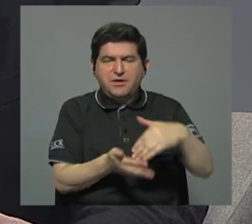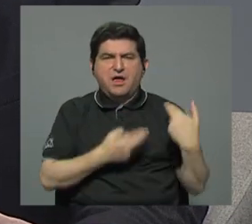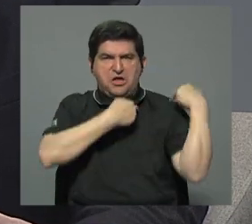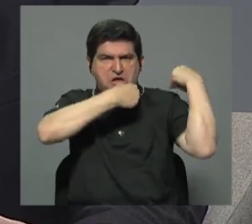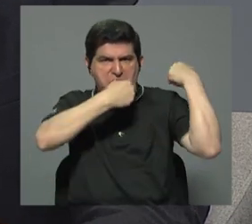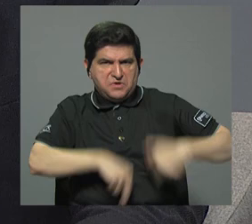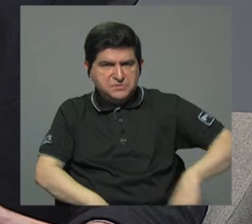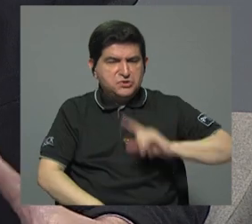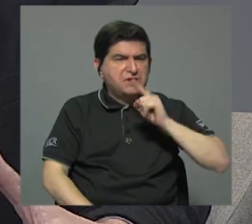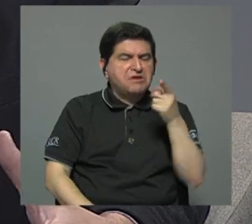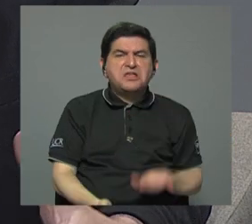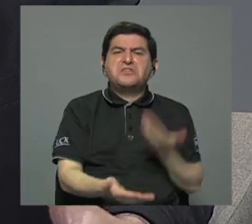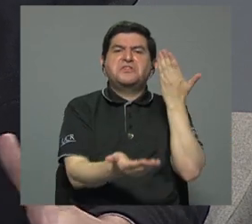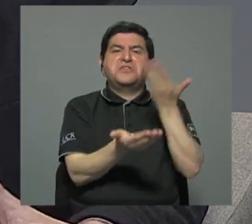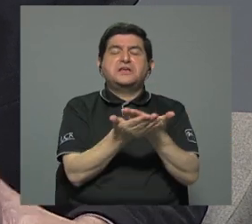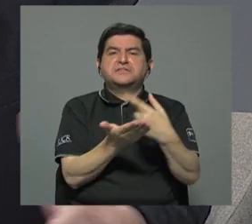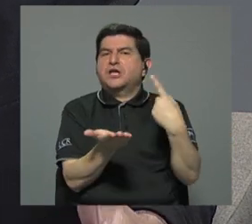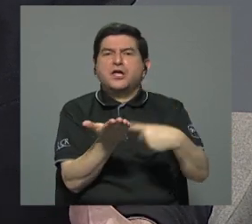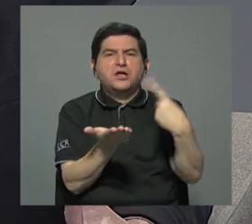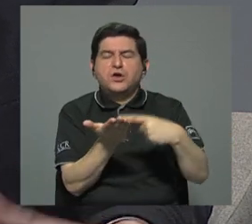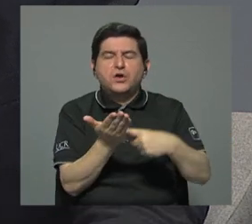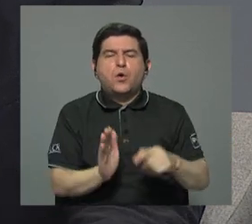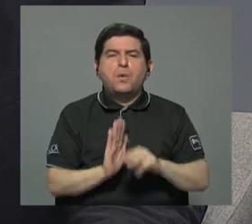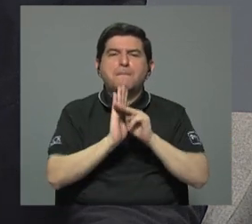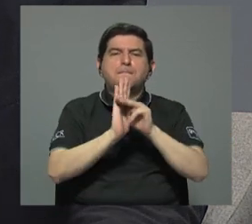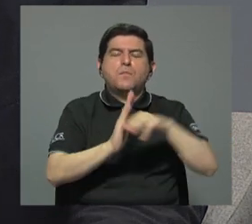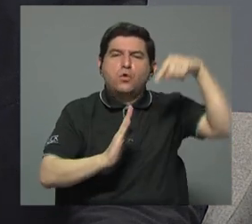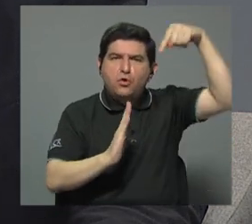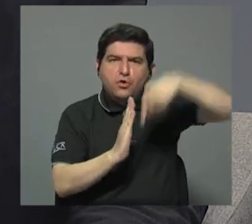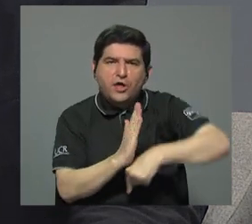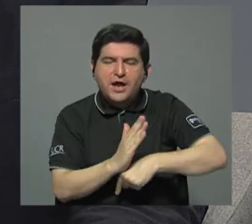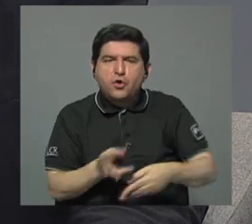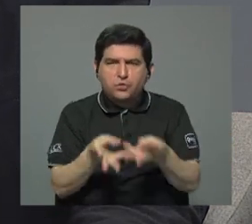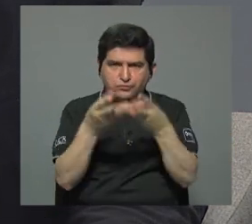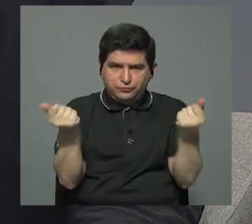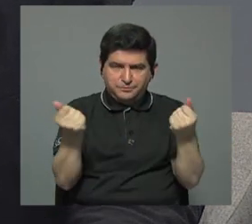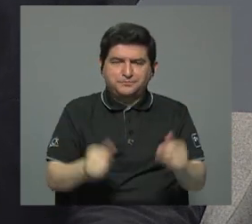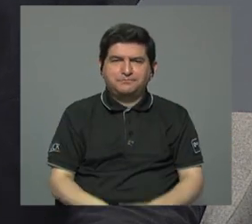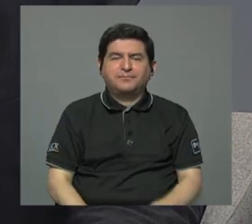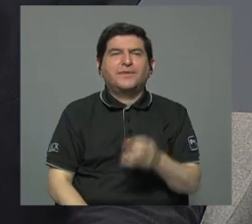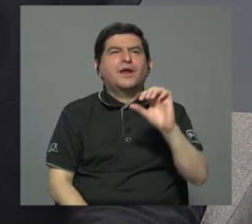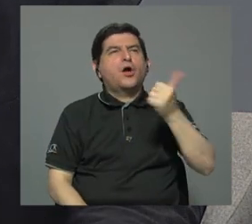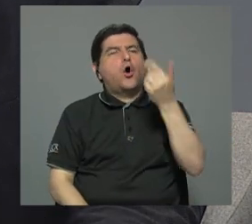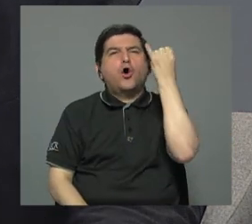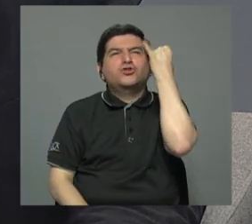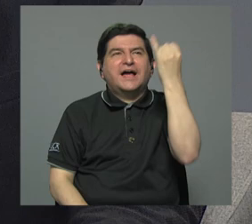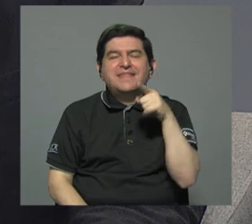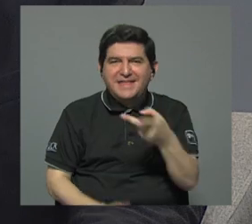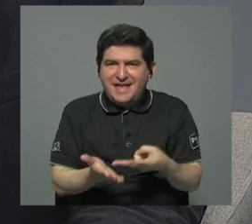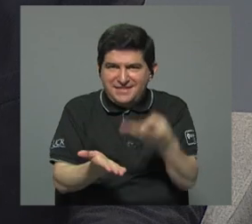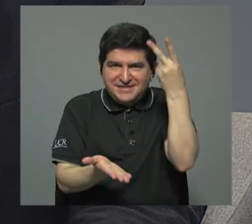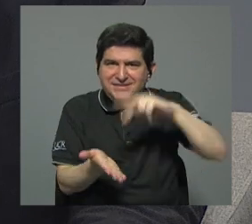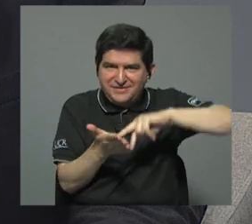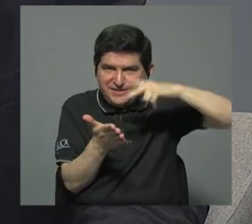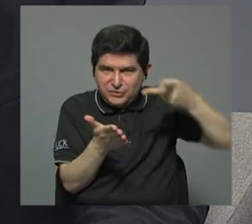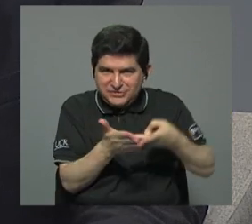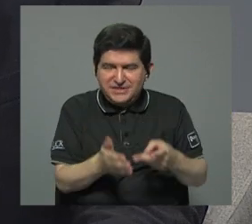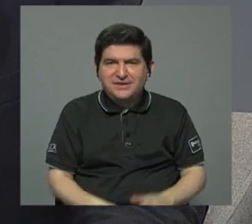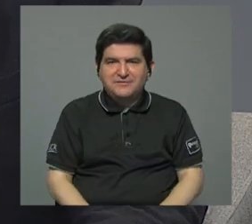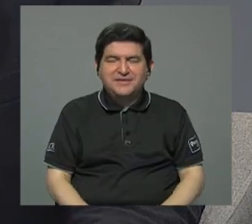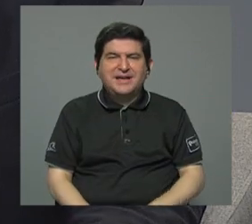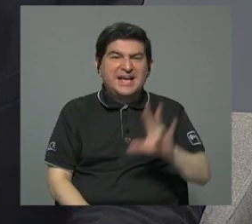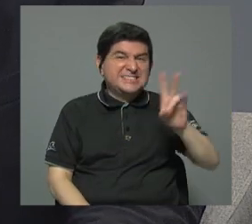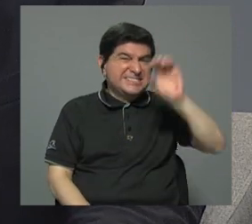irresponsable señala esta propuesta sin discutir un modelo de fondo para resolver eso. Para que nos hagamos otra idea, ese monto representa, rebajar